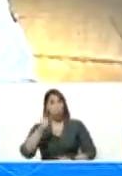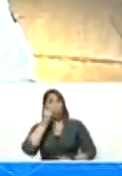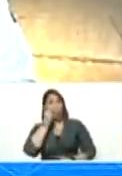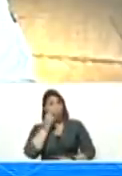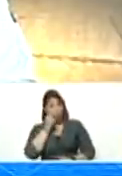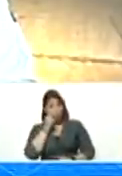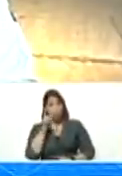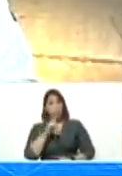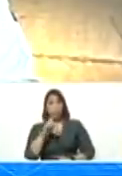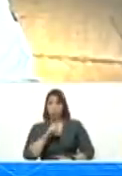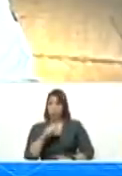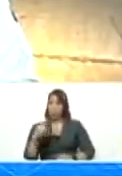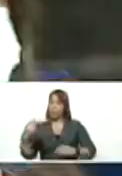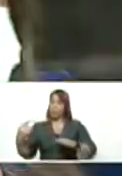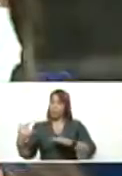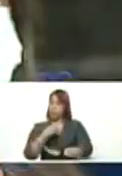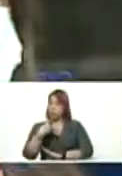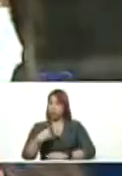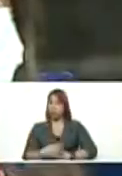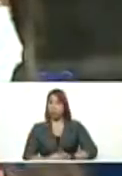José Gregorio, no me vayas a fallar.